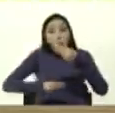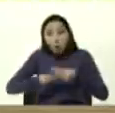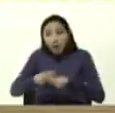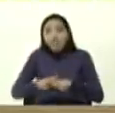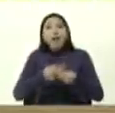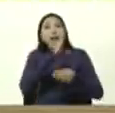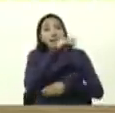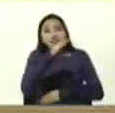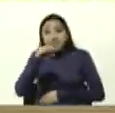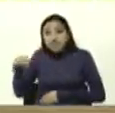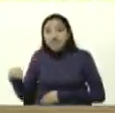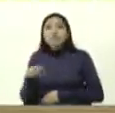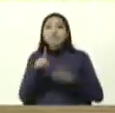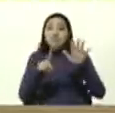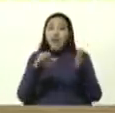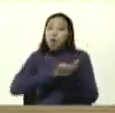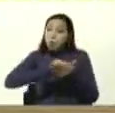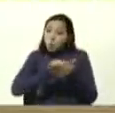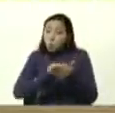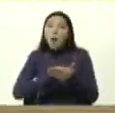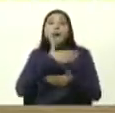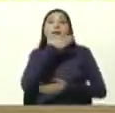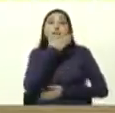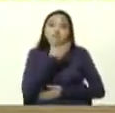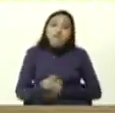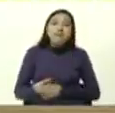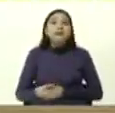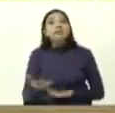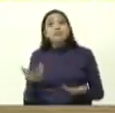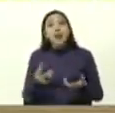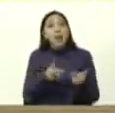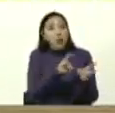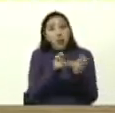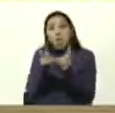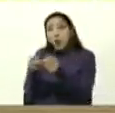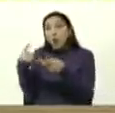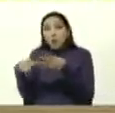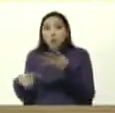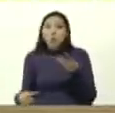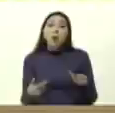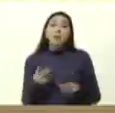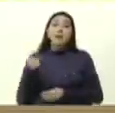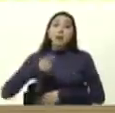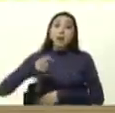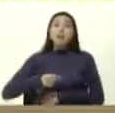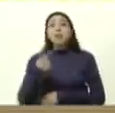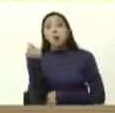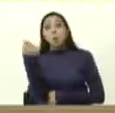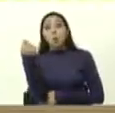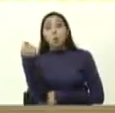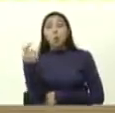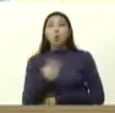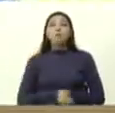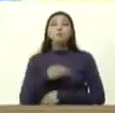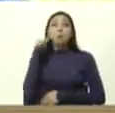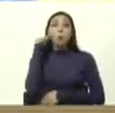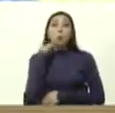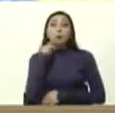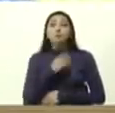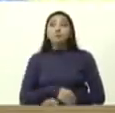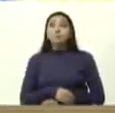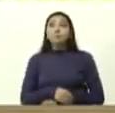suprimiendo 6 ceros para hacer, facilitar las transacciones con nuestra moneda. De igual